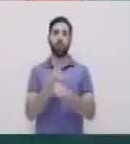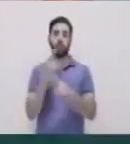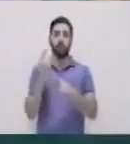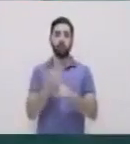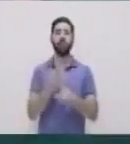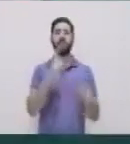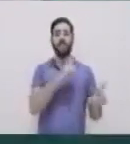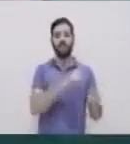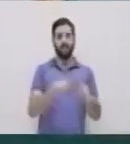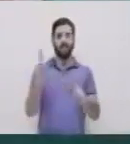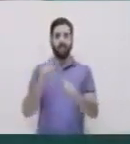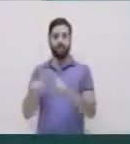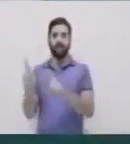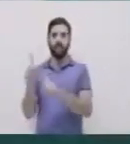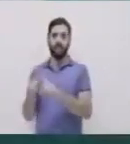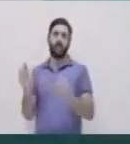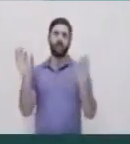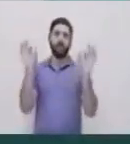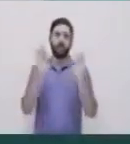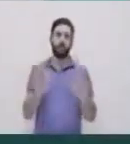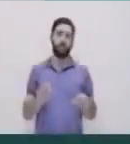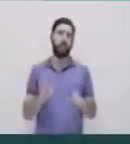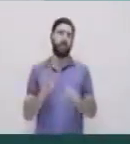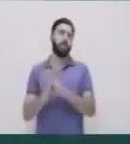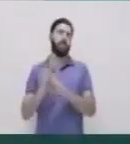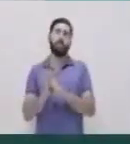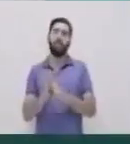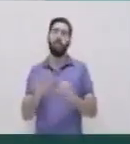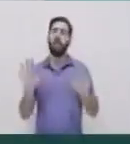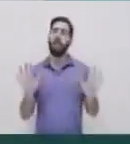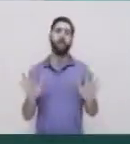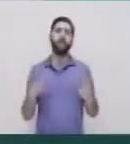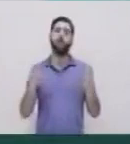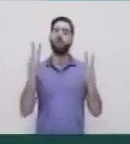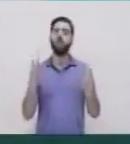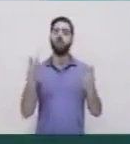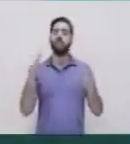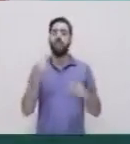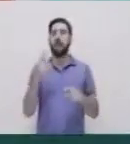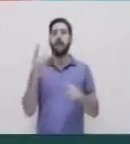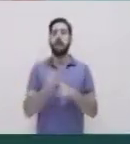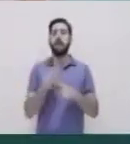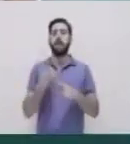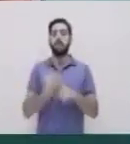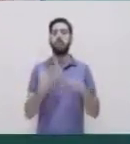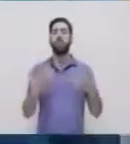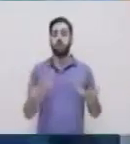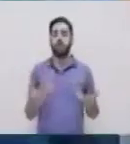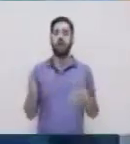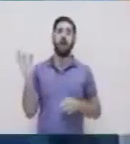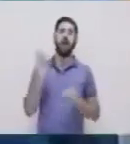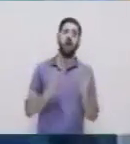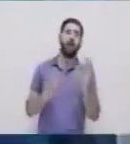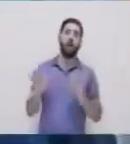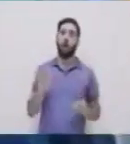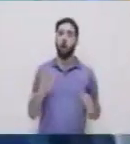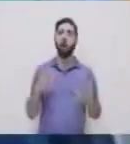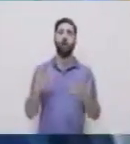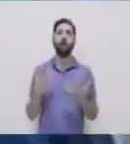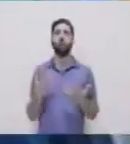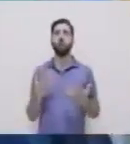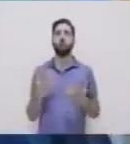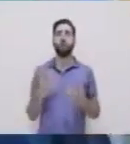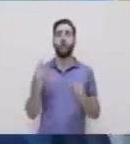en diferentes áreas. Por ejemplo, si yo le digo a usted qué temas utiliza o qué términos en matemática.